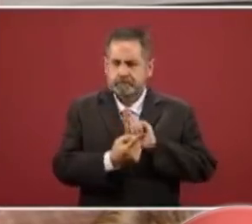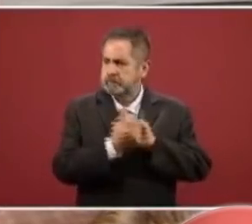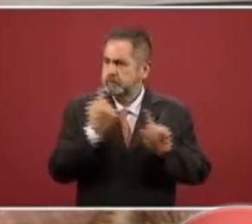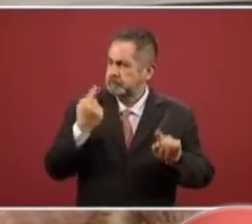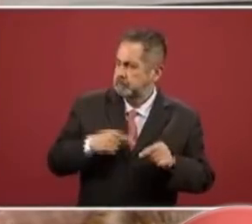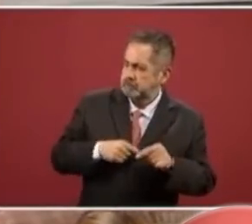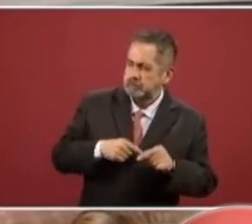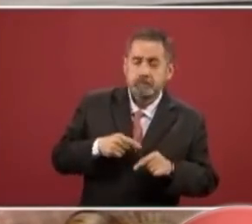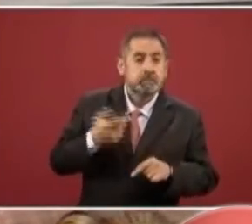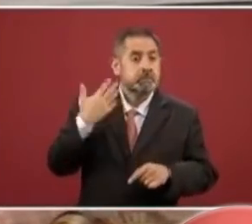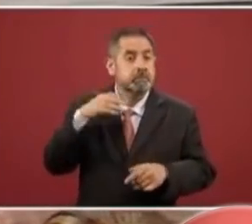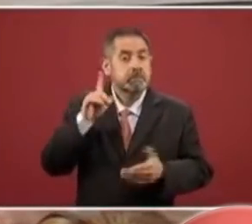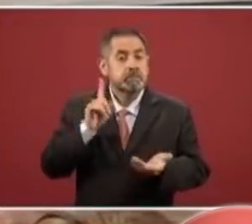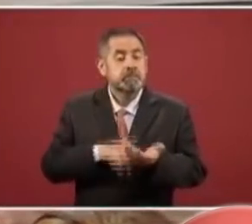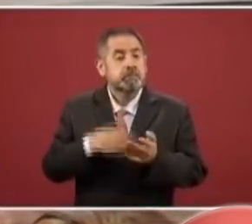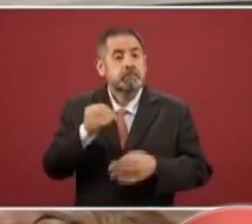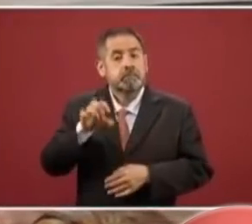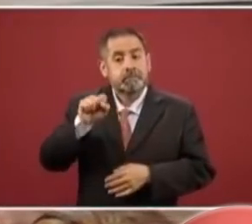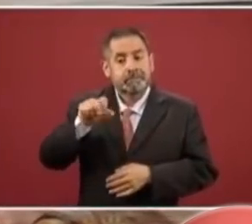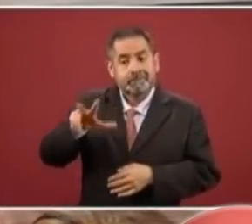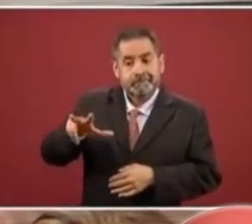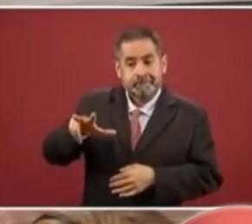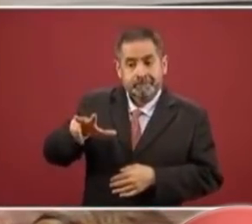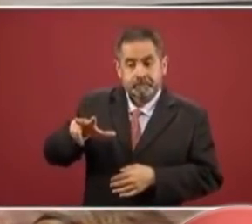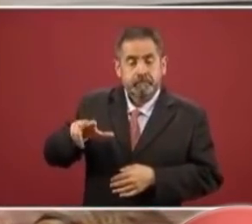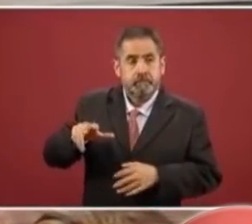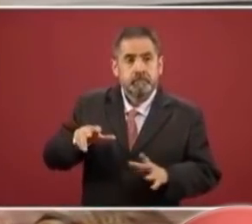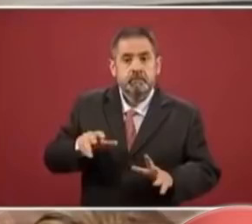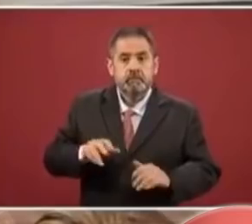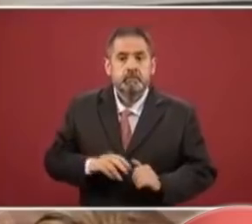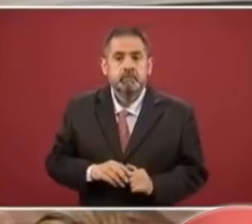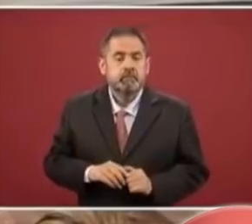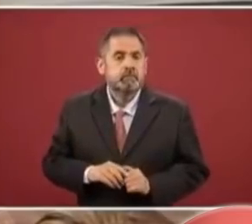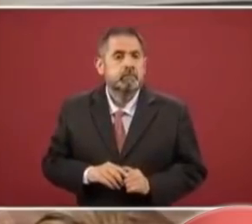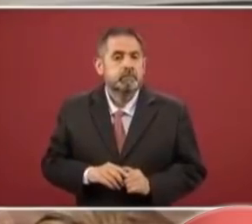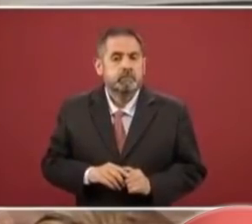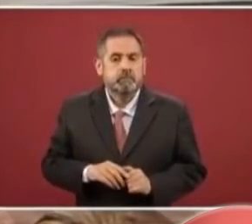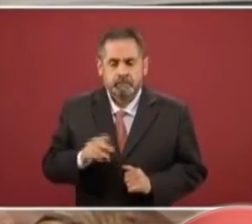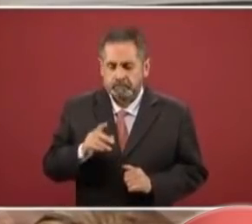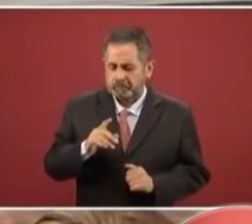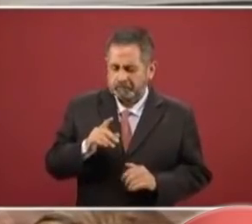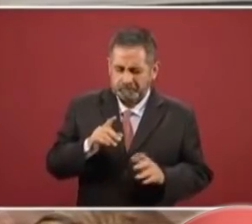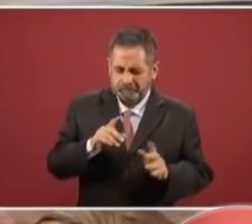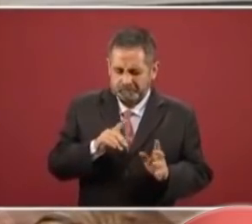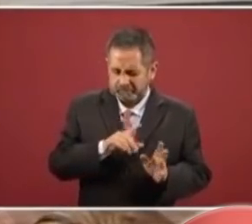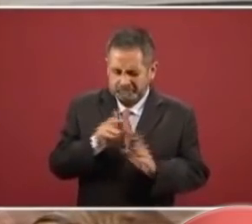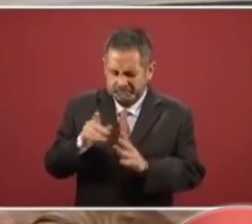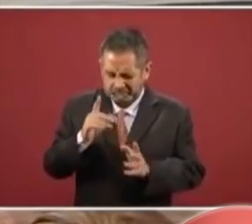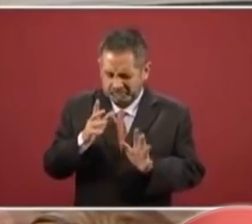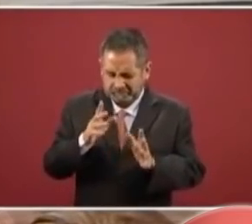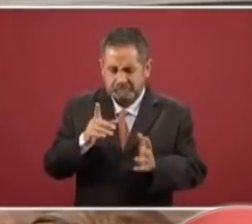en el 68. Esto fue después, esto fue en el 69,